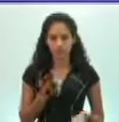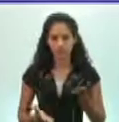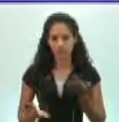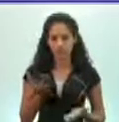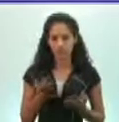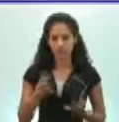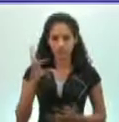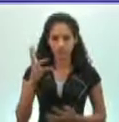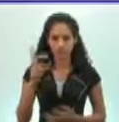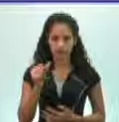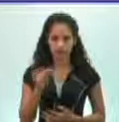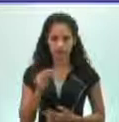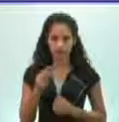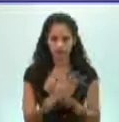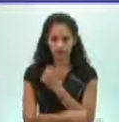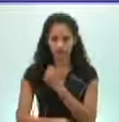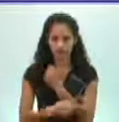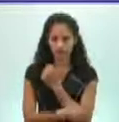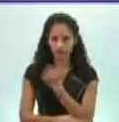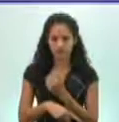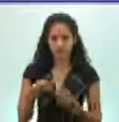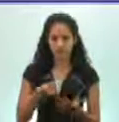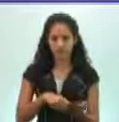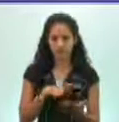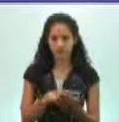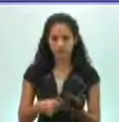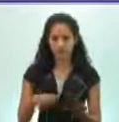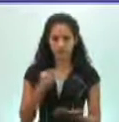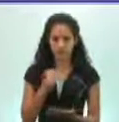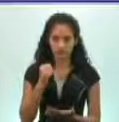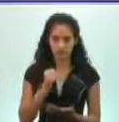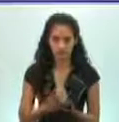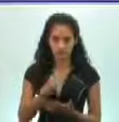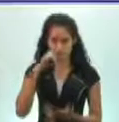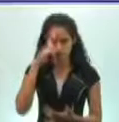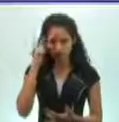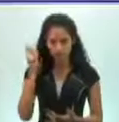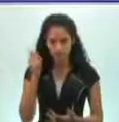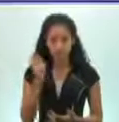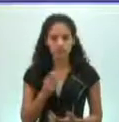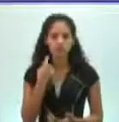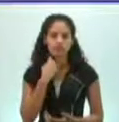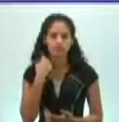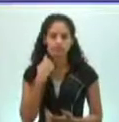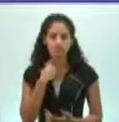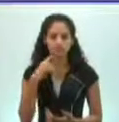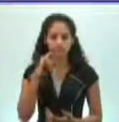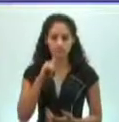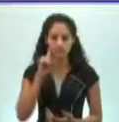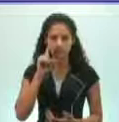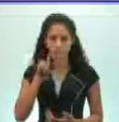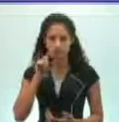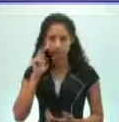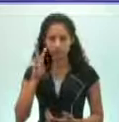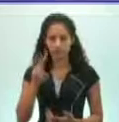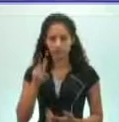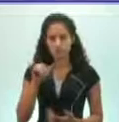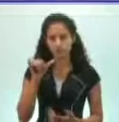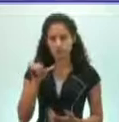compara la cantidad de países que votaron a favor en los años 1992 y